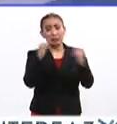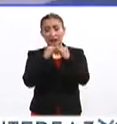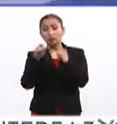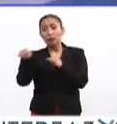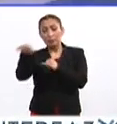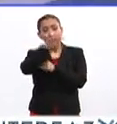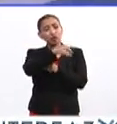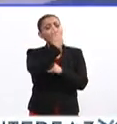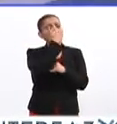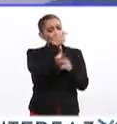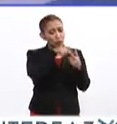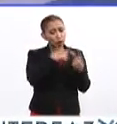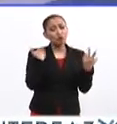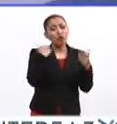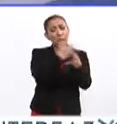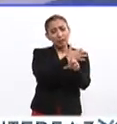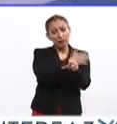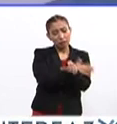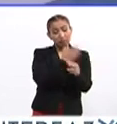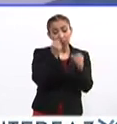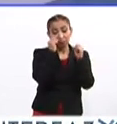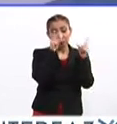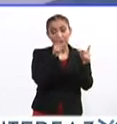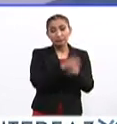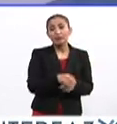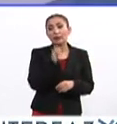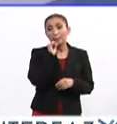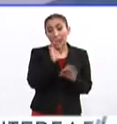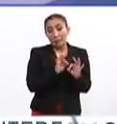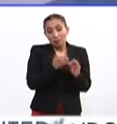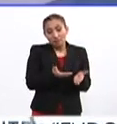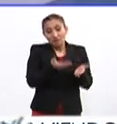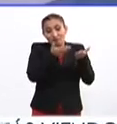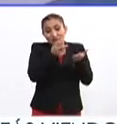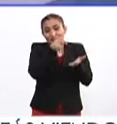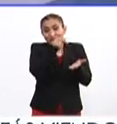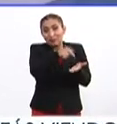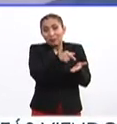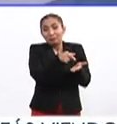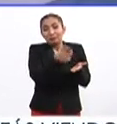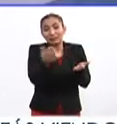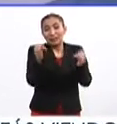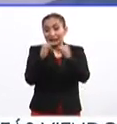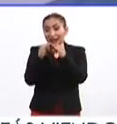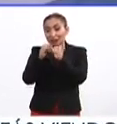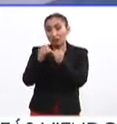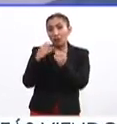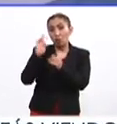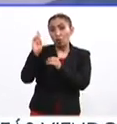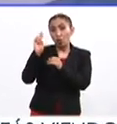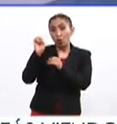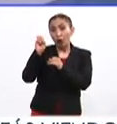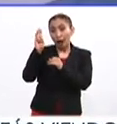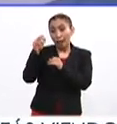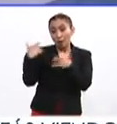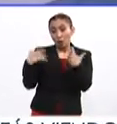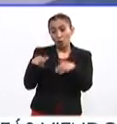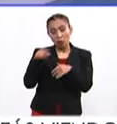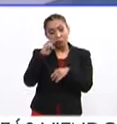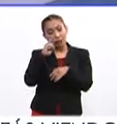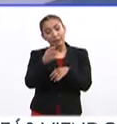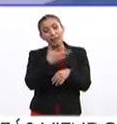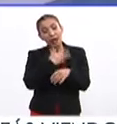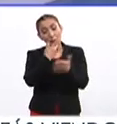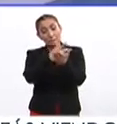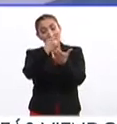instituciones, también por sus estudiantes, por sus compañeros. Y además la relevancia que tiene que instituciones académicas como la UAM pues